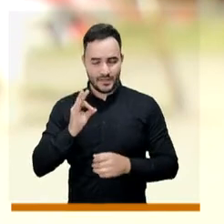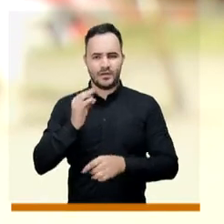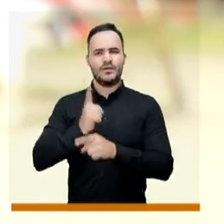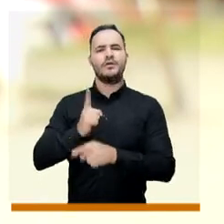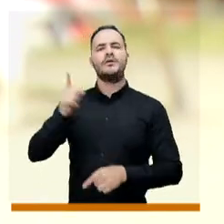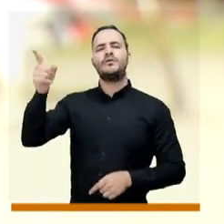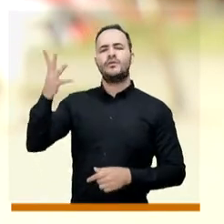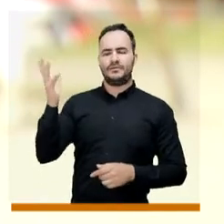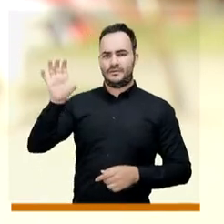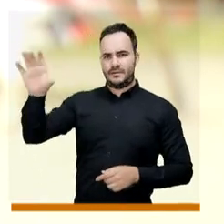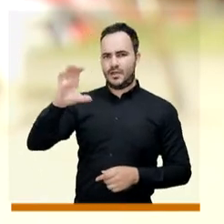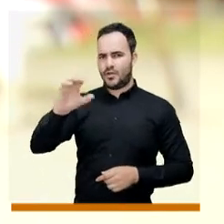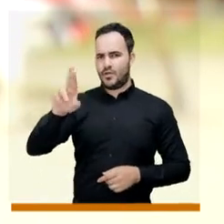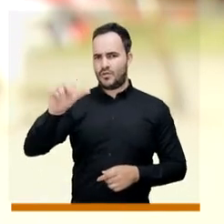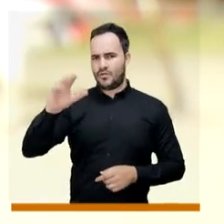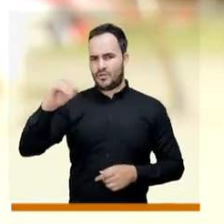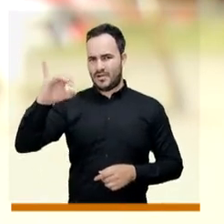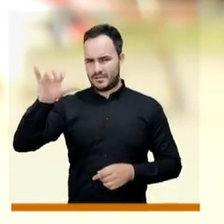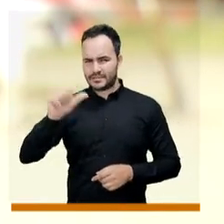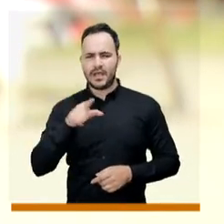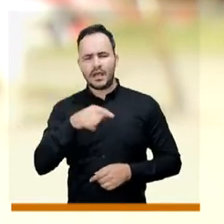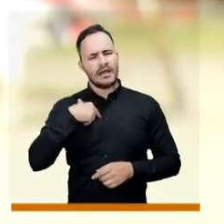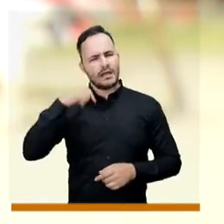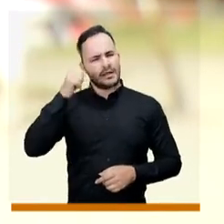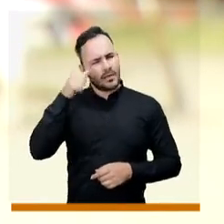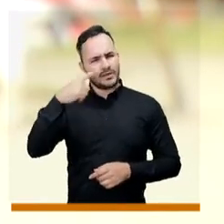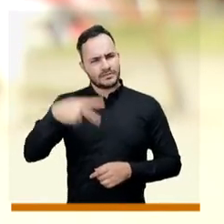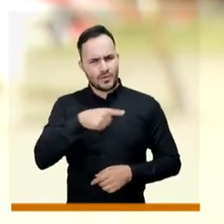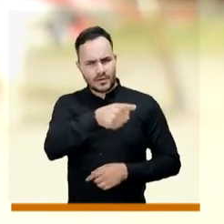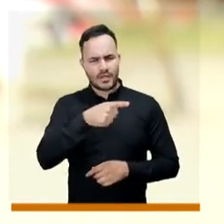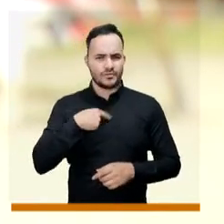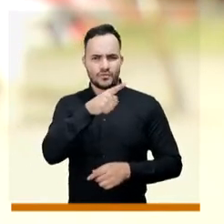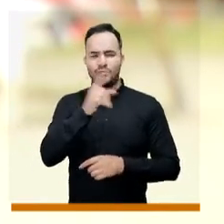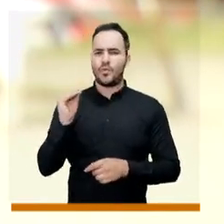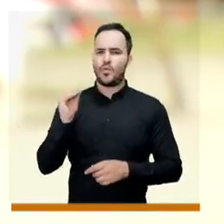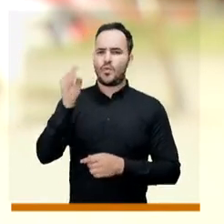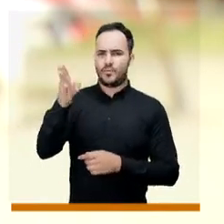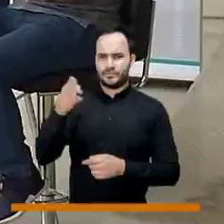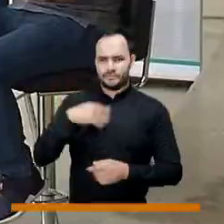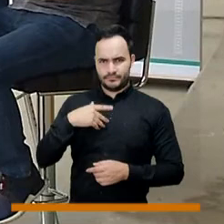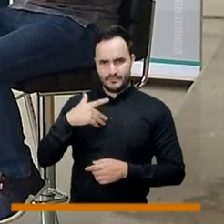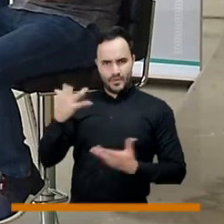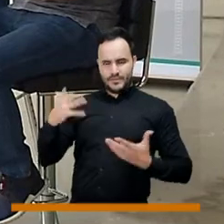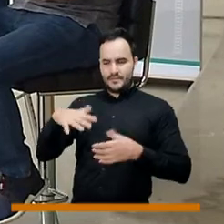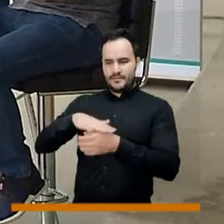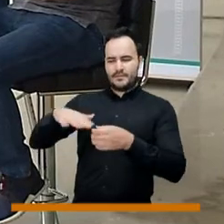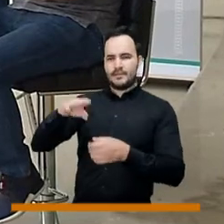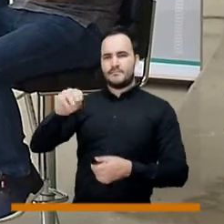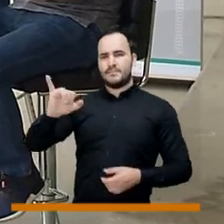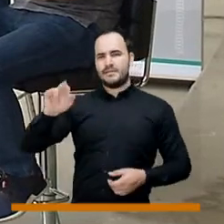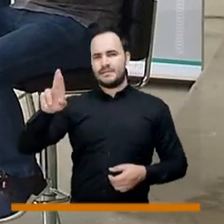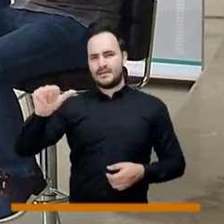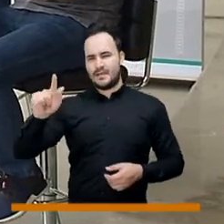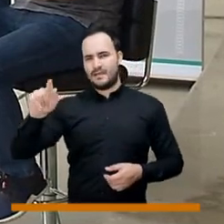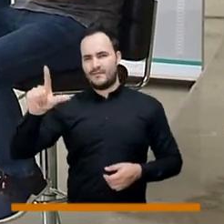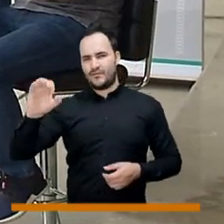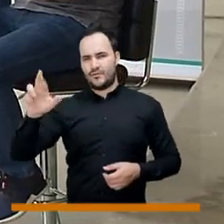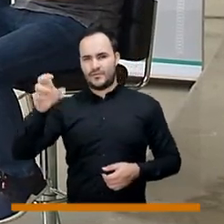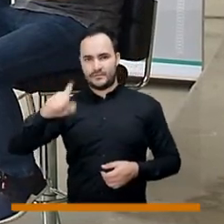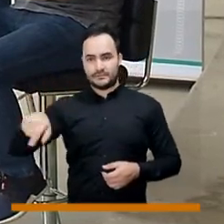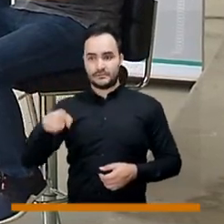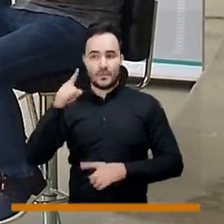en Croacia. Usted dirige y creó un fútbol, un club, el DSL, del barrio Miraflores, un club